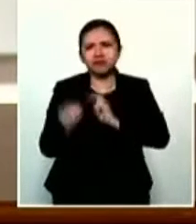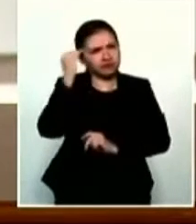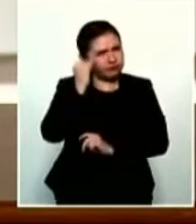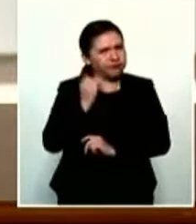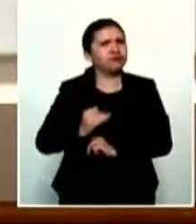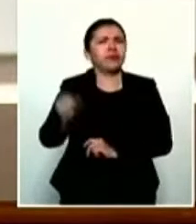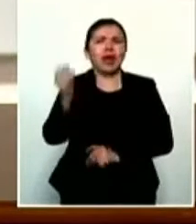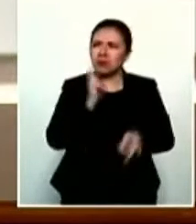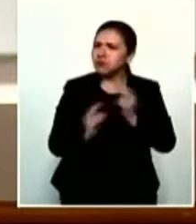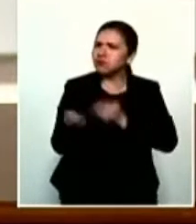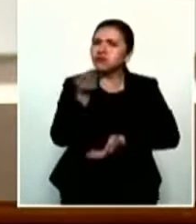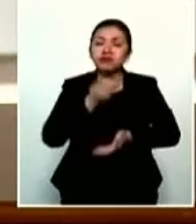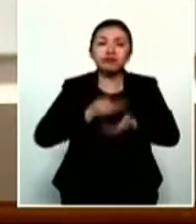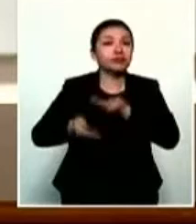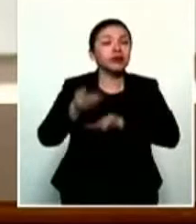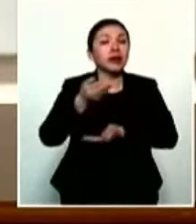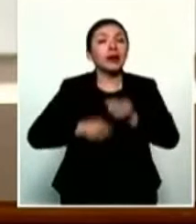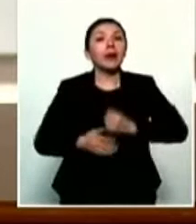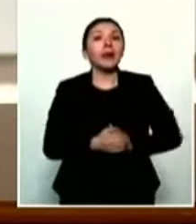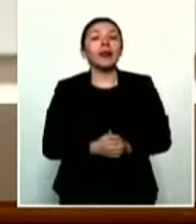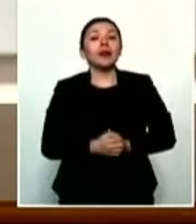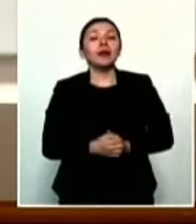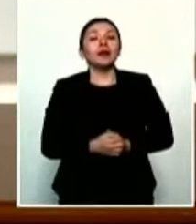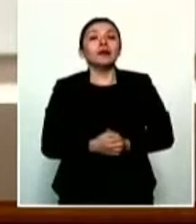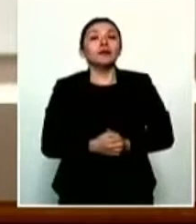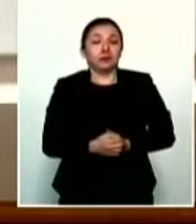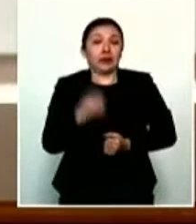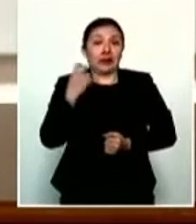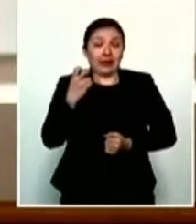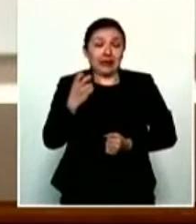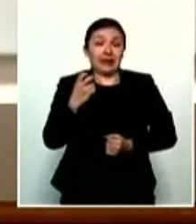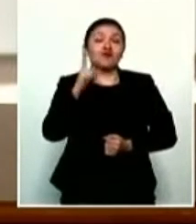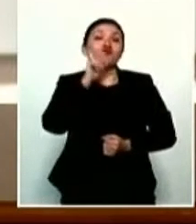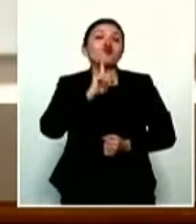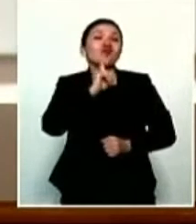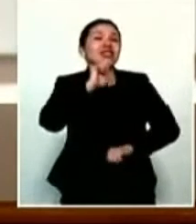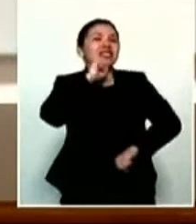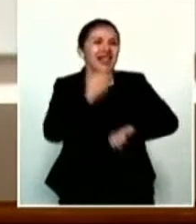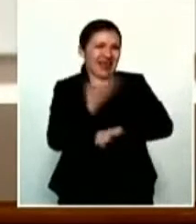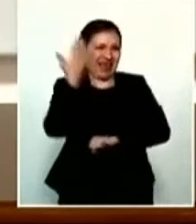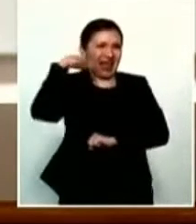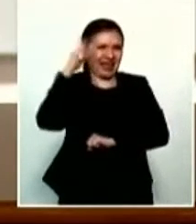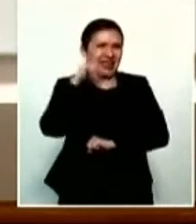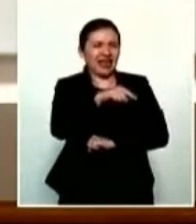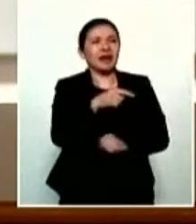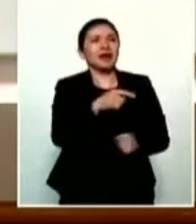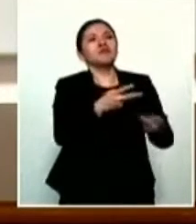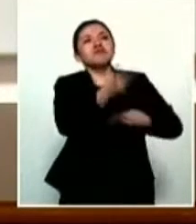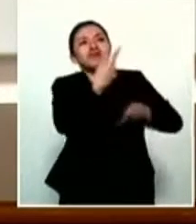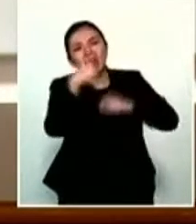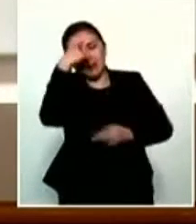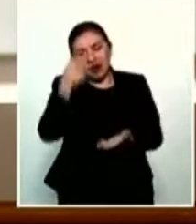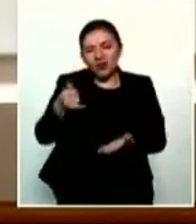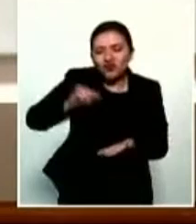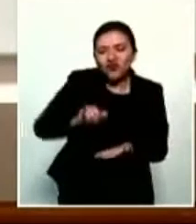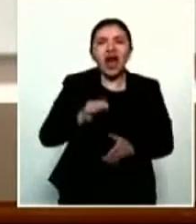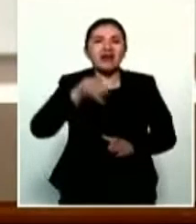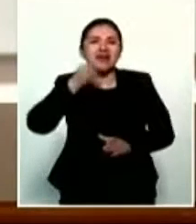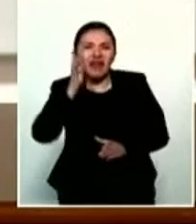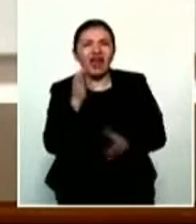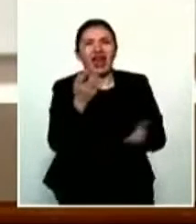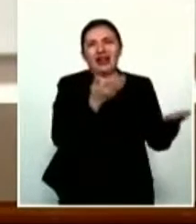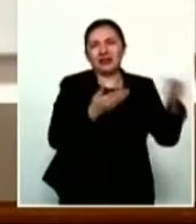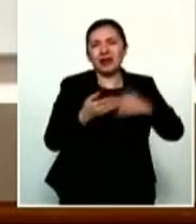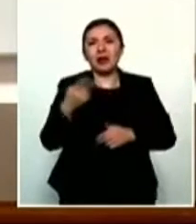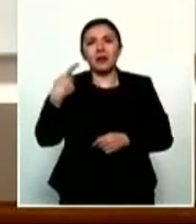buen número de horas. Y según mi entonces secretaria particular que entraba y salía a servirnos café, el tono de